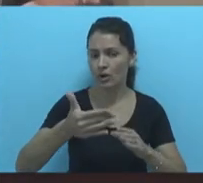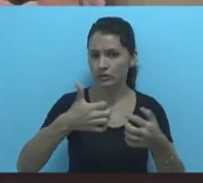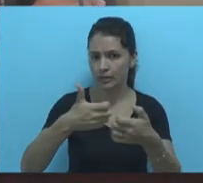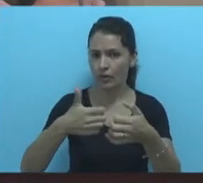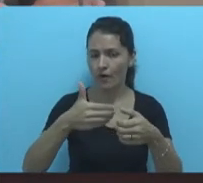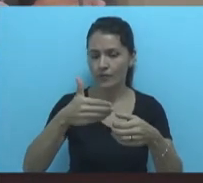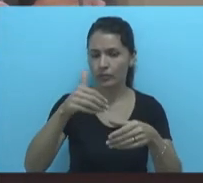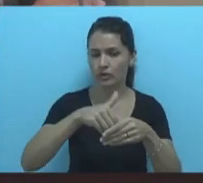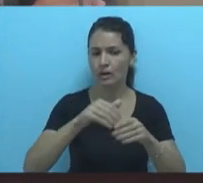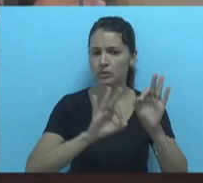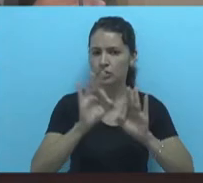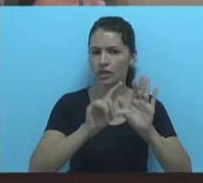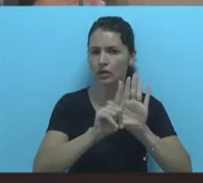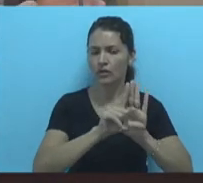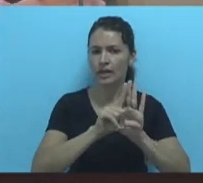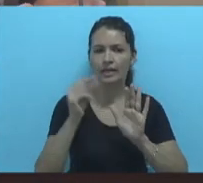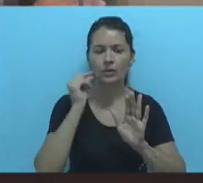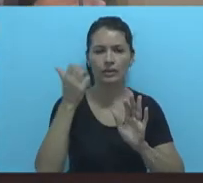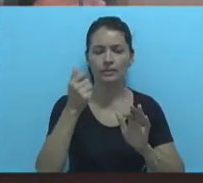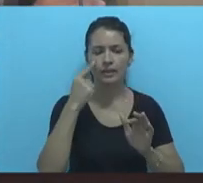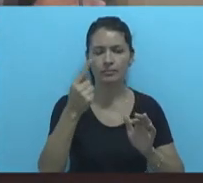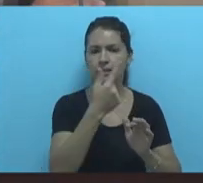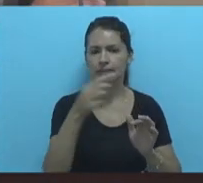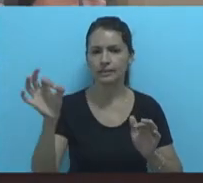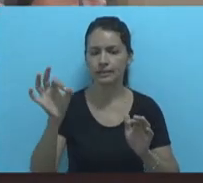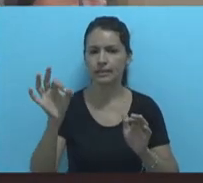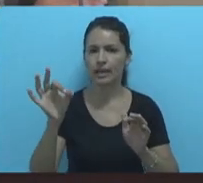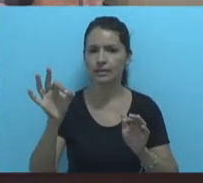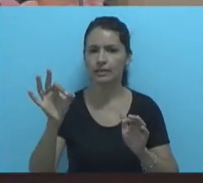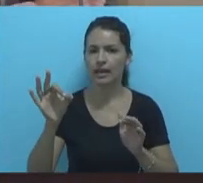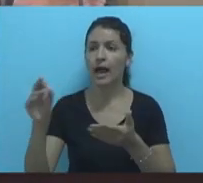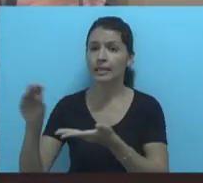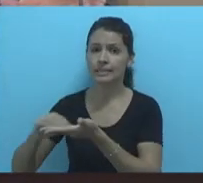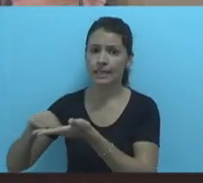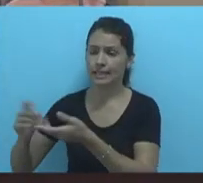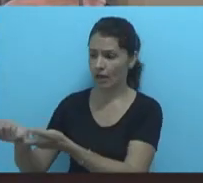La número 1, proyecto de ley 46.100, que es venido en revisión, mensaje